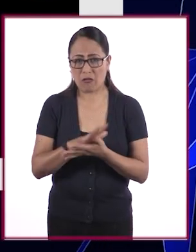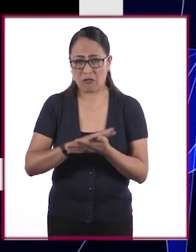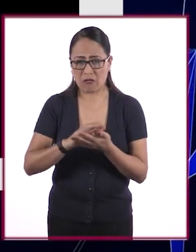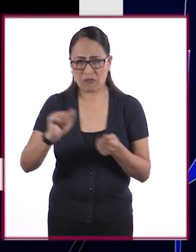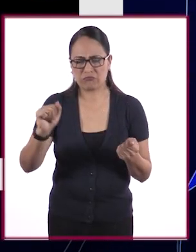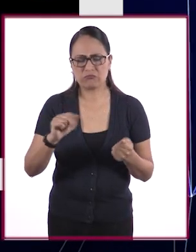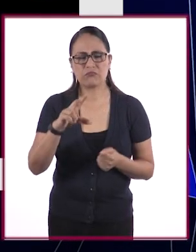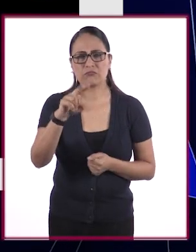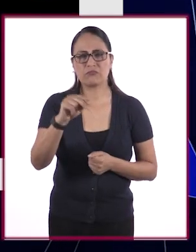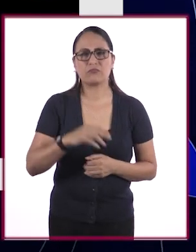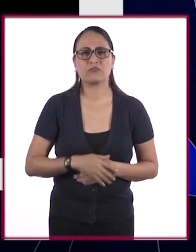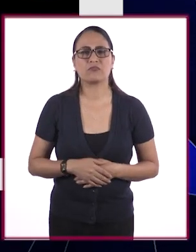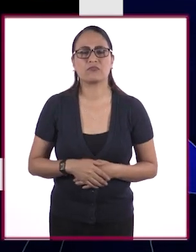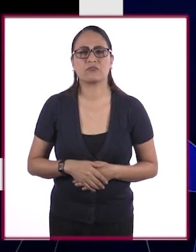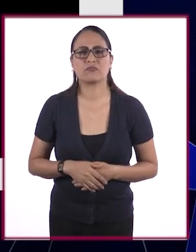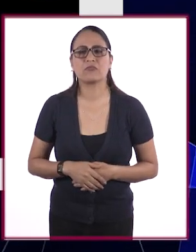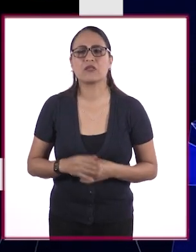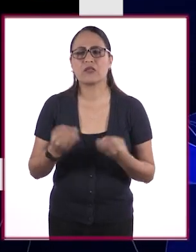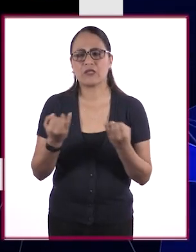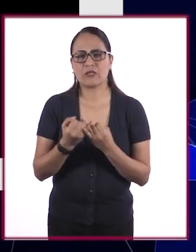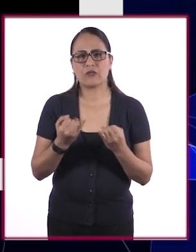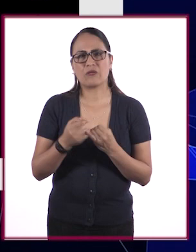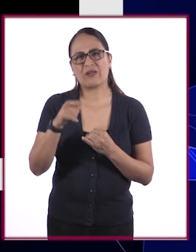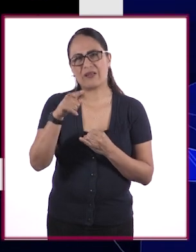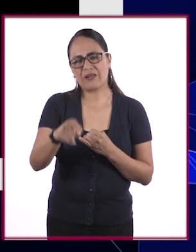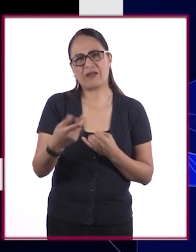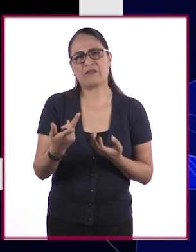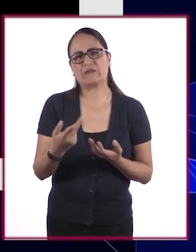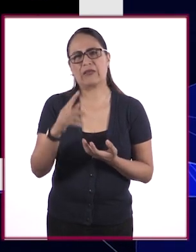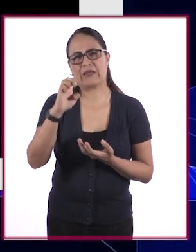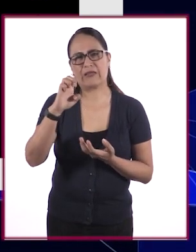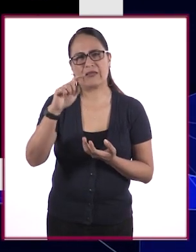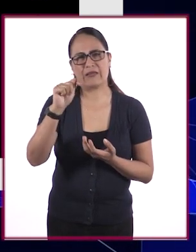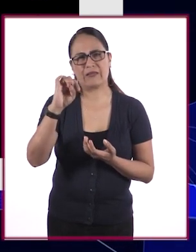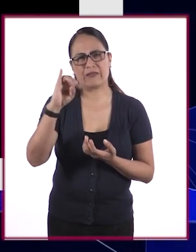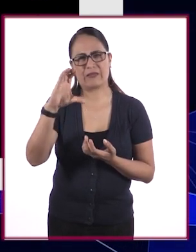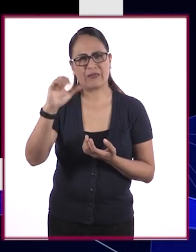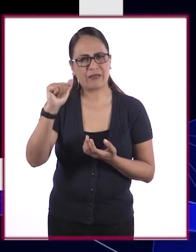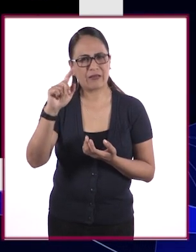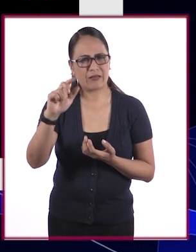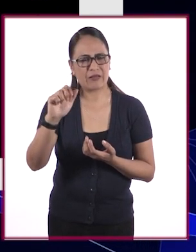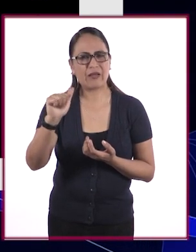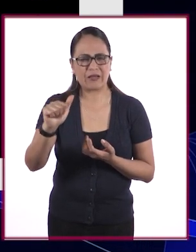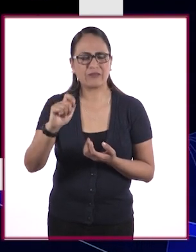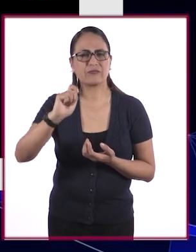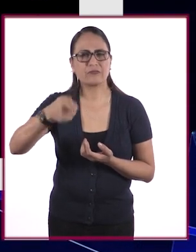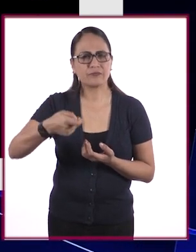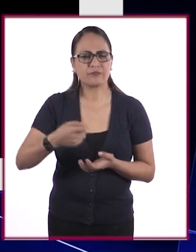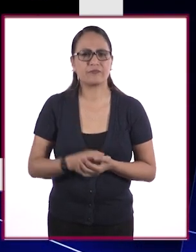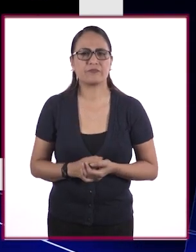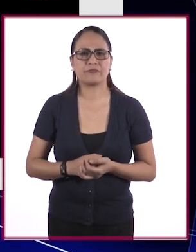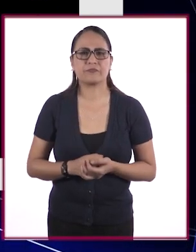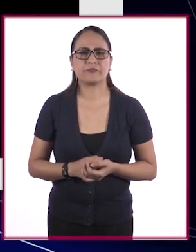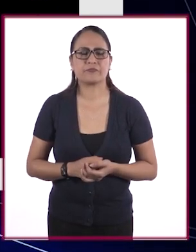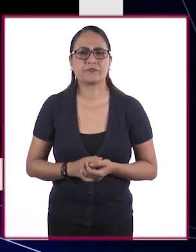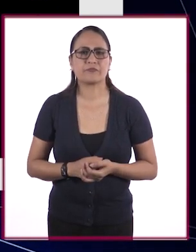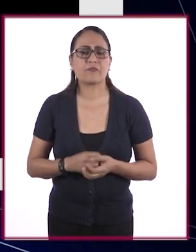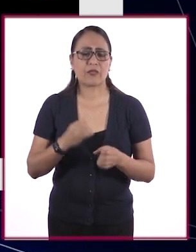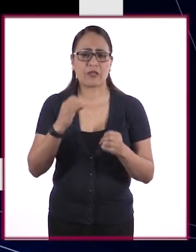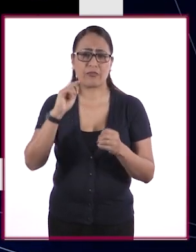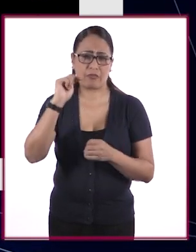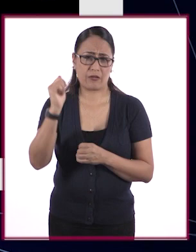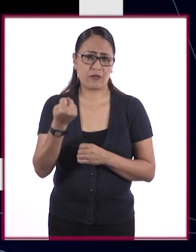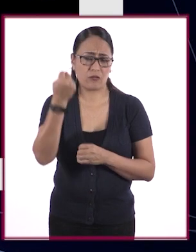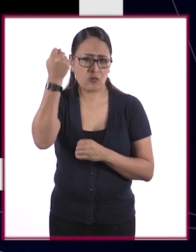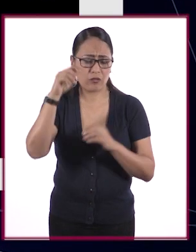Los retos éticos de la inteligencia artificial son sobre todo lograr que se pueda difundir la